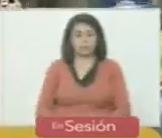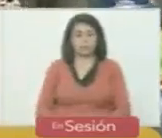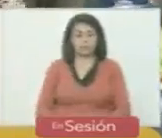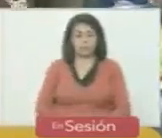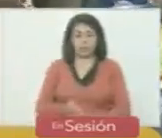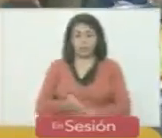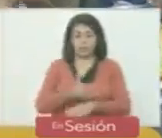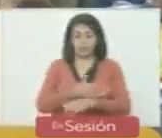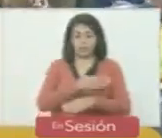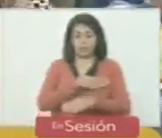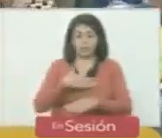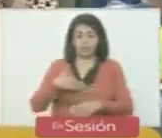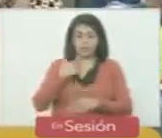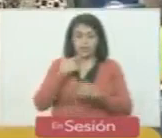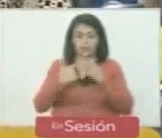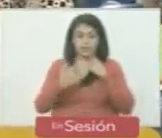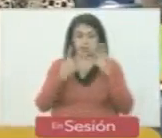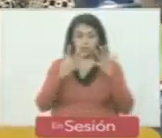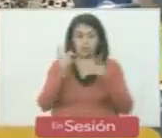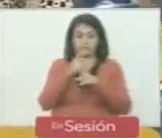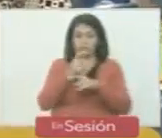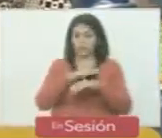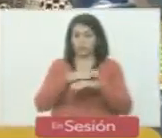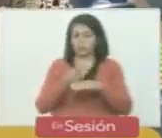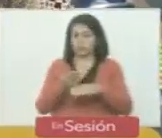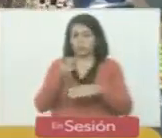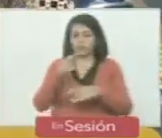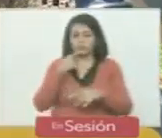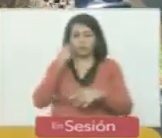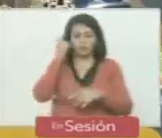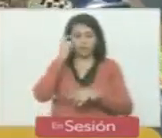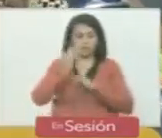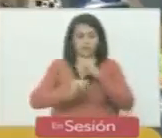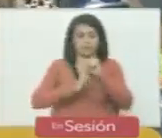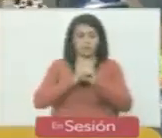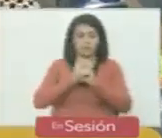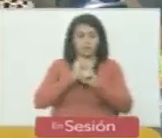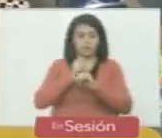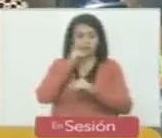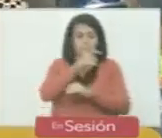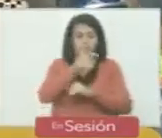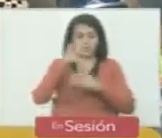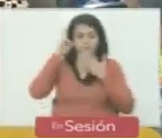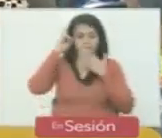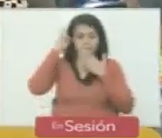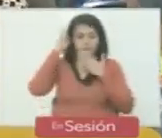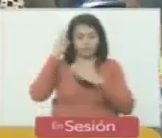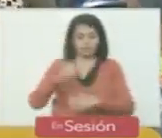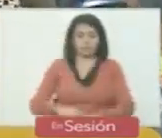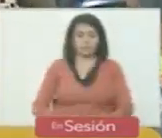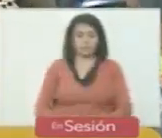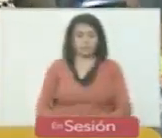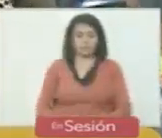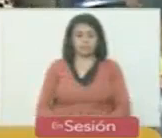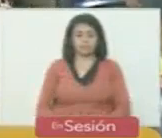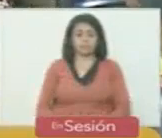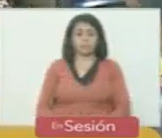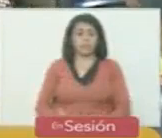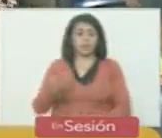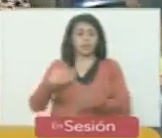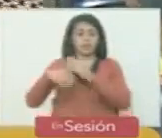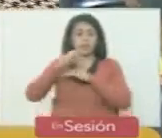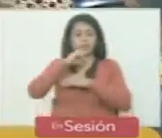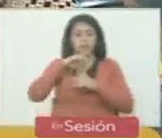Antes quiero decir por qué el 9 de agosto, porque es el Día Internacional de los Pueblos Indígenas. Hay unos